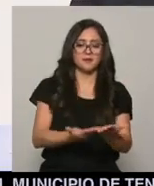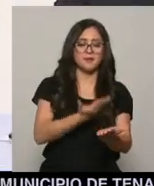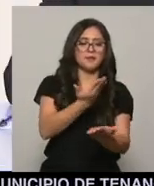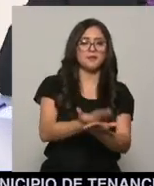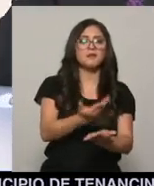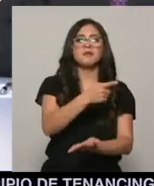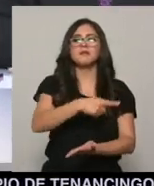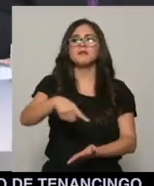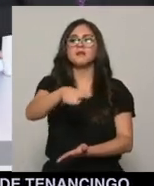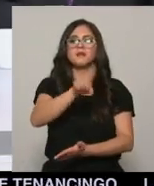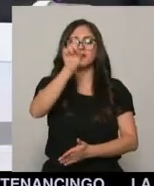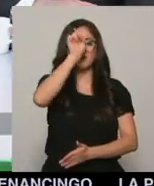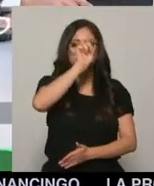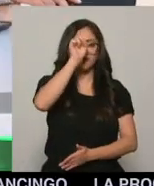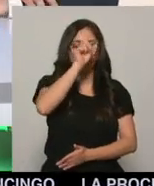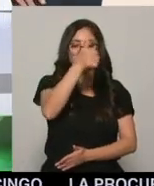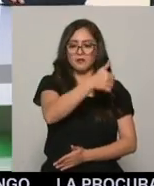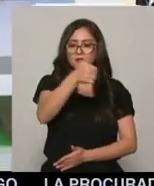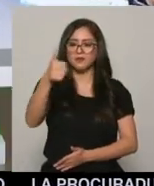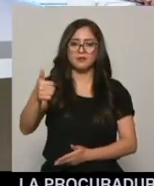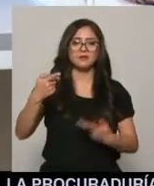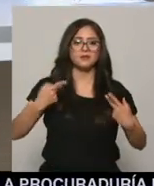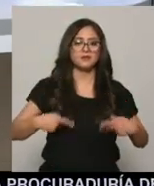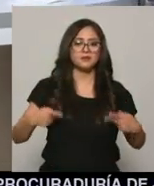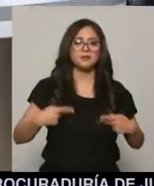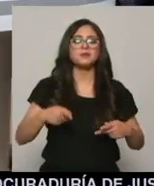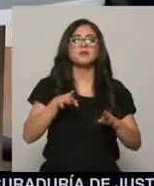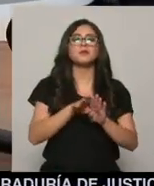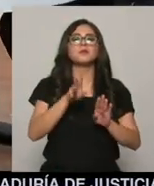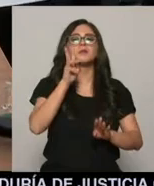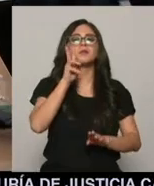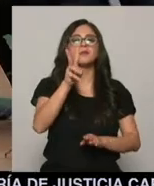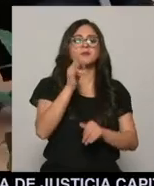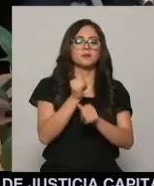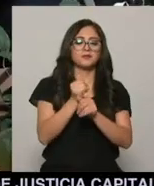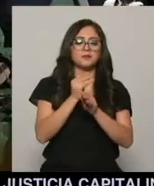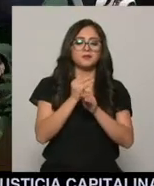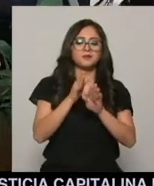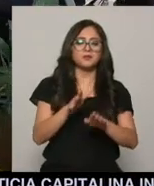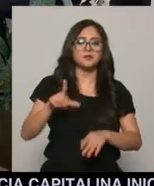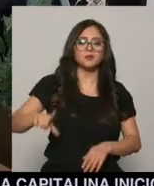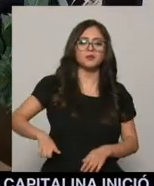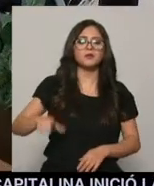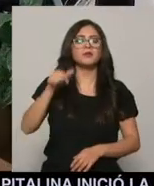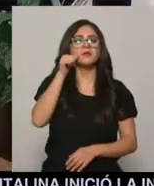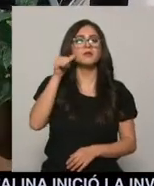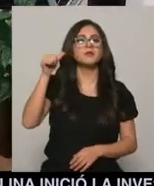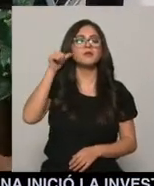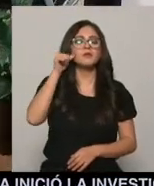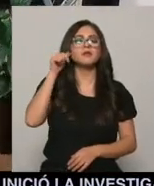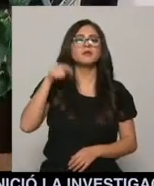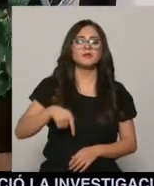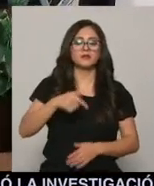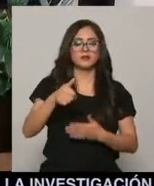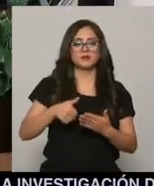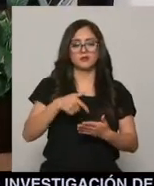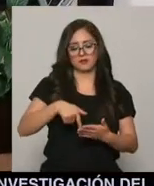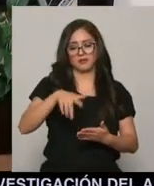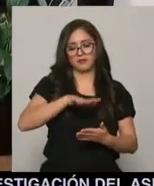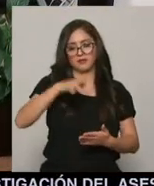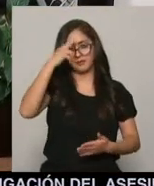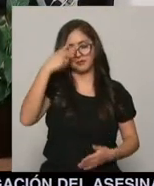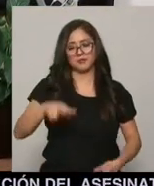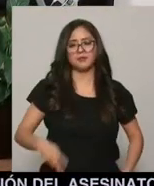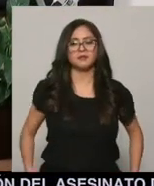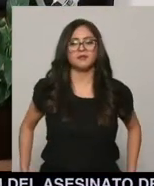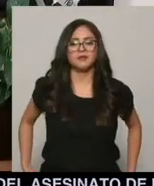opinión importante de cada uno de ustedes. ¿Cómo vieron el informe de gobierno del día de ayer aquí en México? Reginaldo, comenzamos